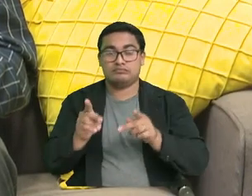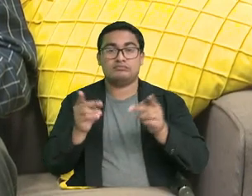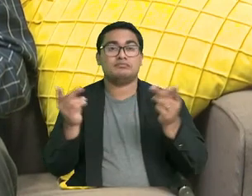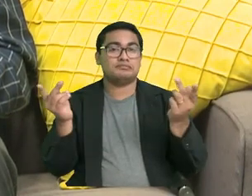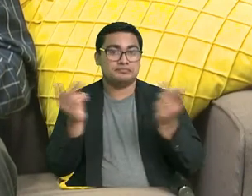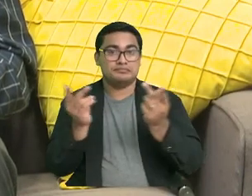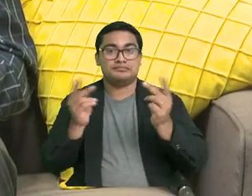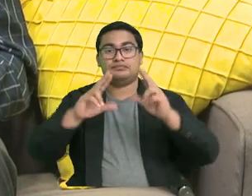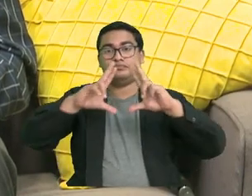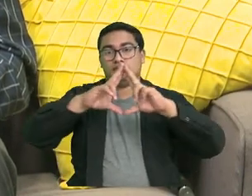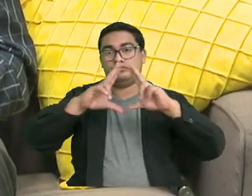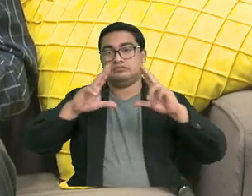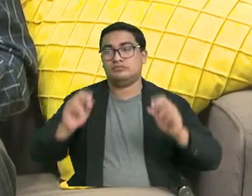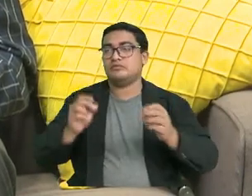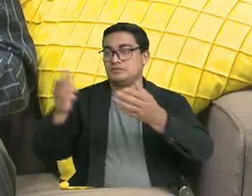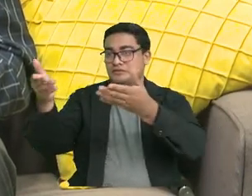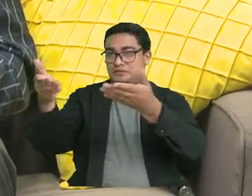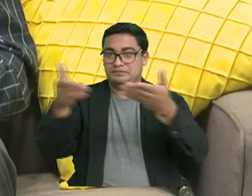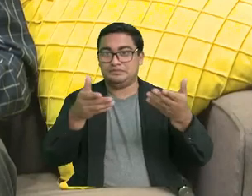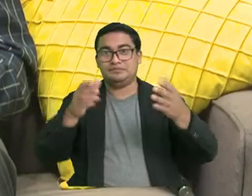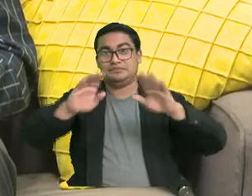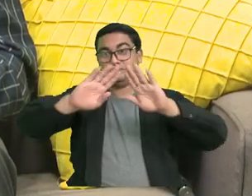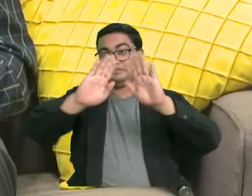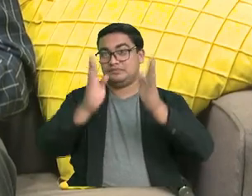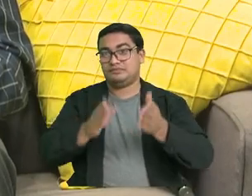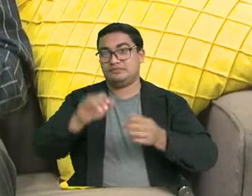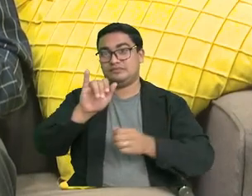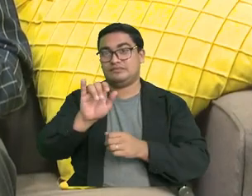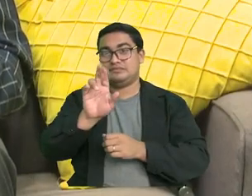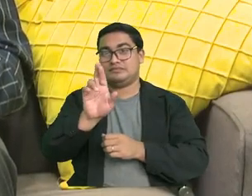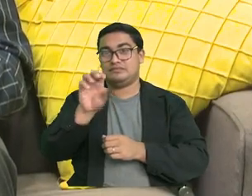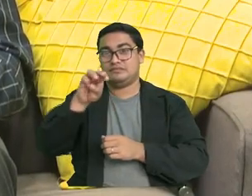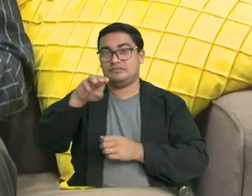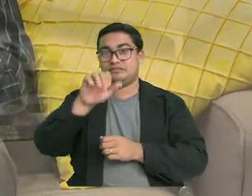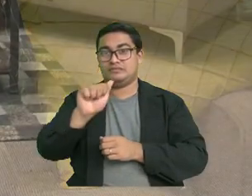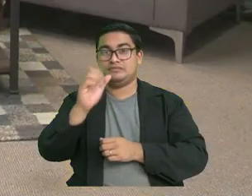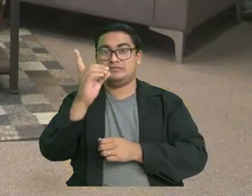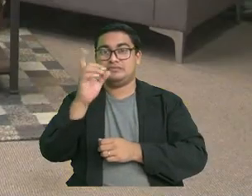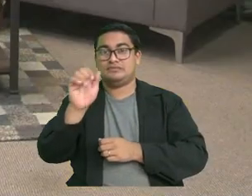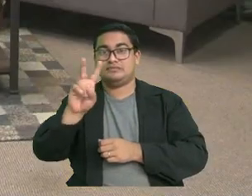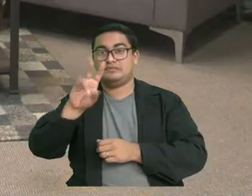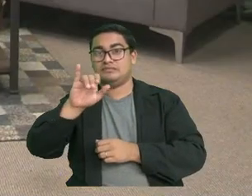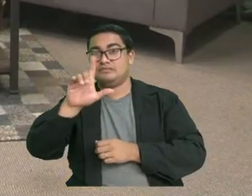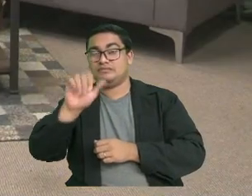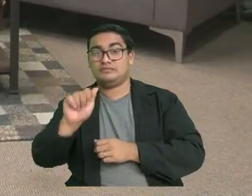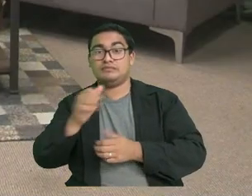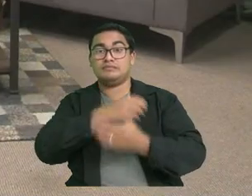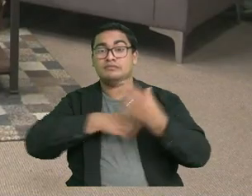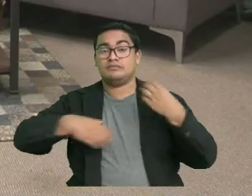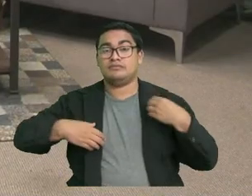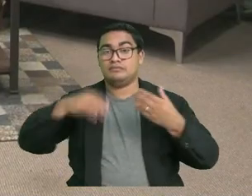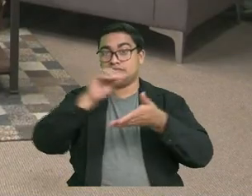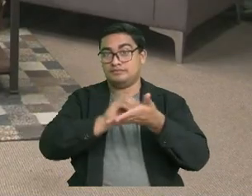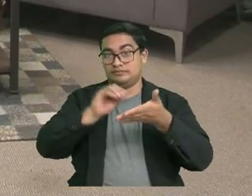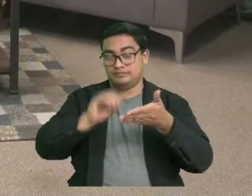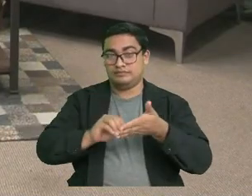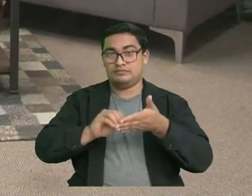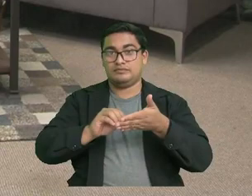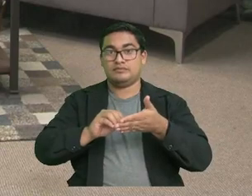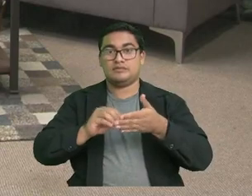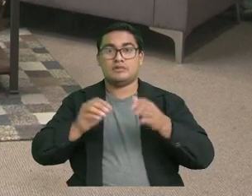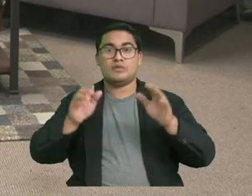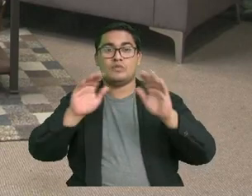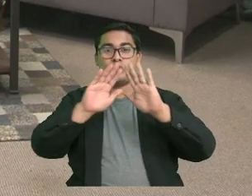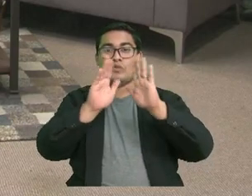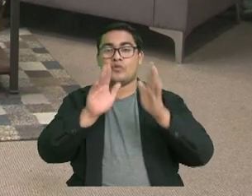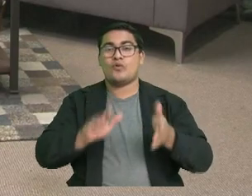hoy está con nosotros la compañera Irma Dávila, presidenta de la Comisión de Asuntos de la Mujer, Juventud, Niñez y Familia de la Asamblea Nacional, también